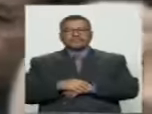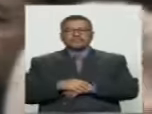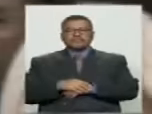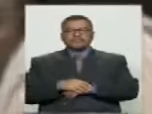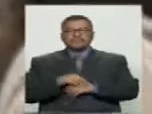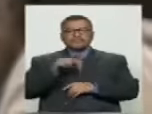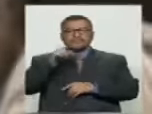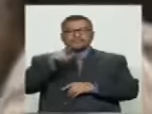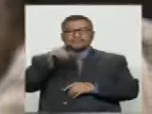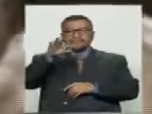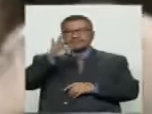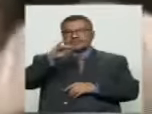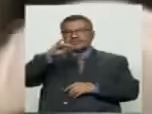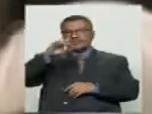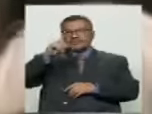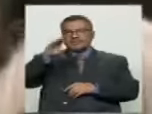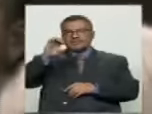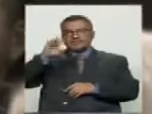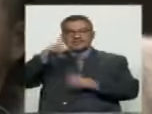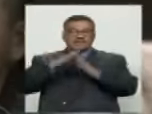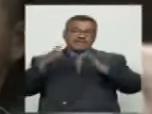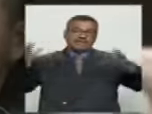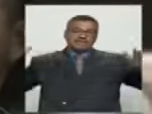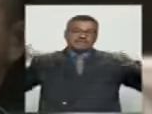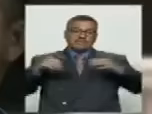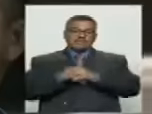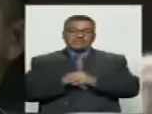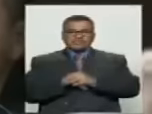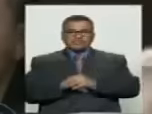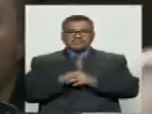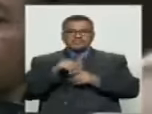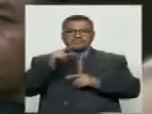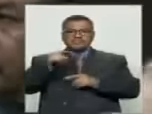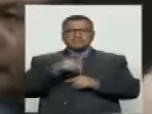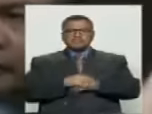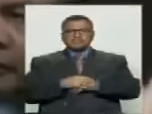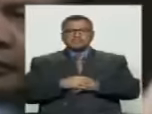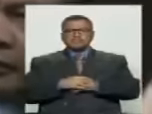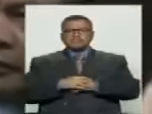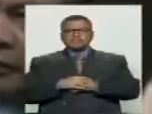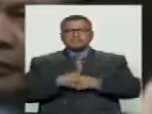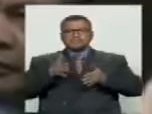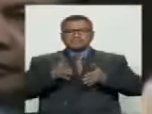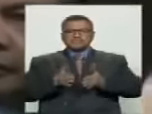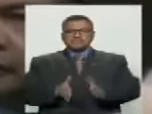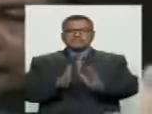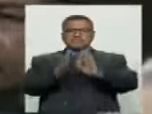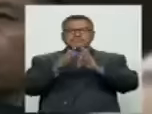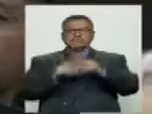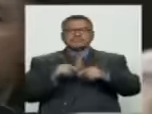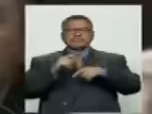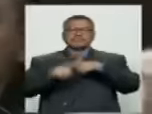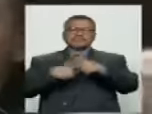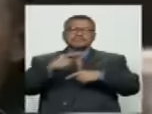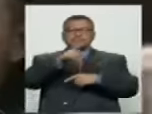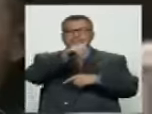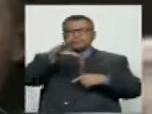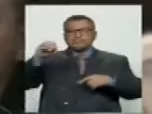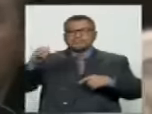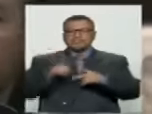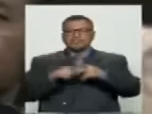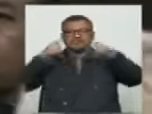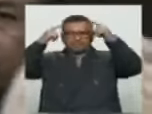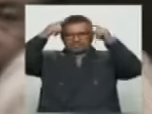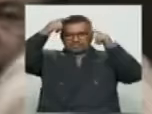Fidel Castro es un gigante, es de esos seres que nacen una vez cada 100 años. Hugo